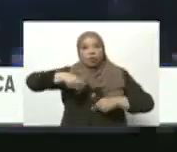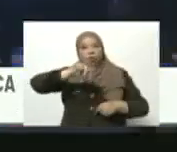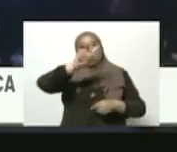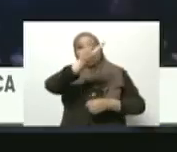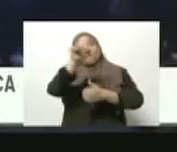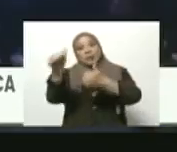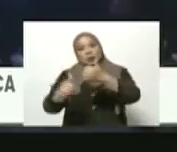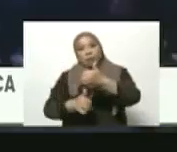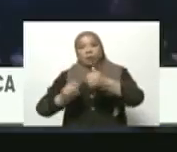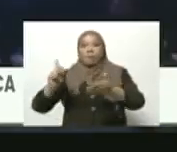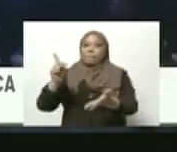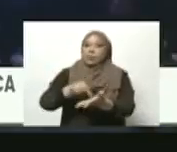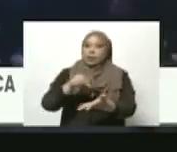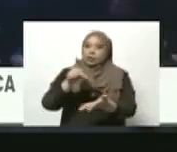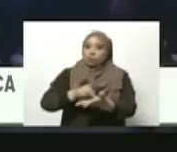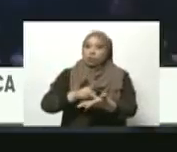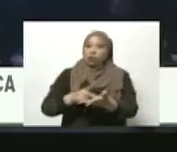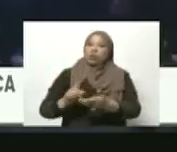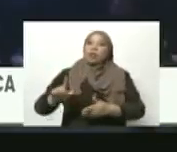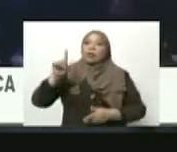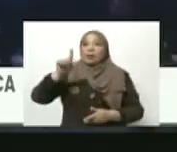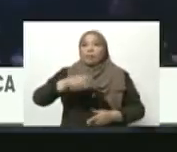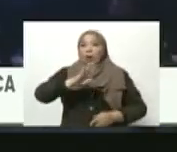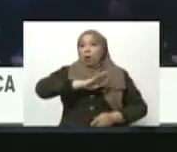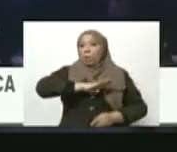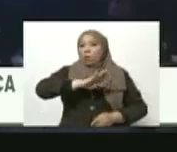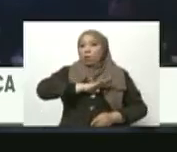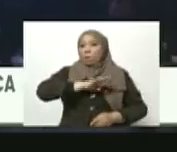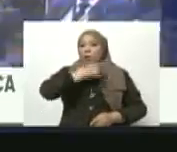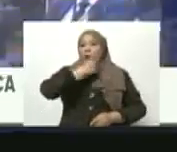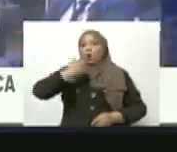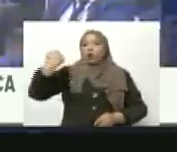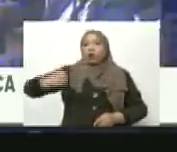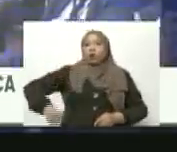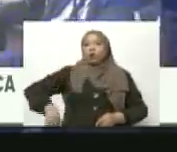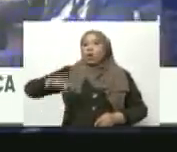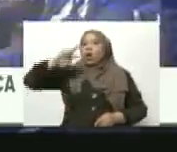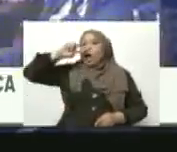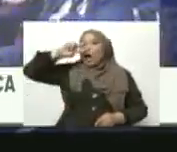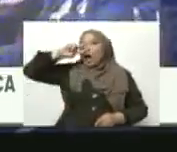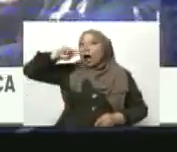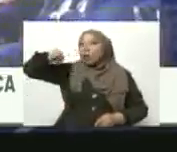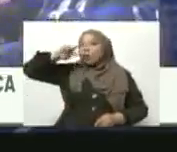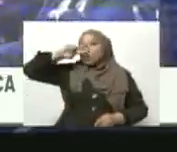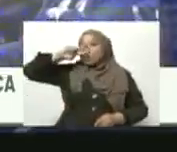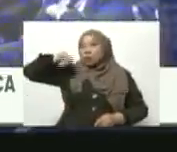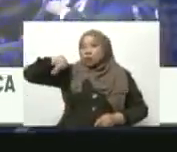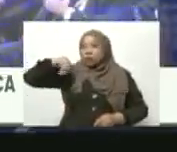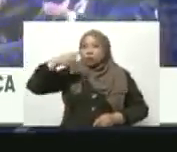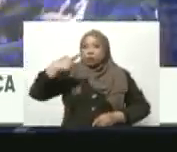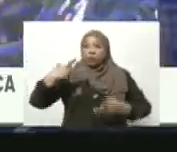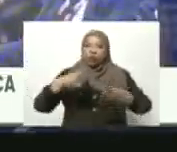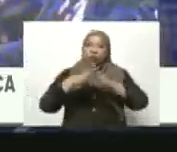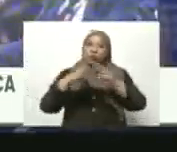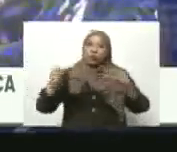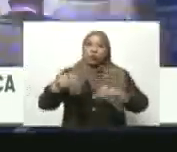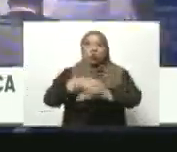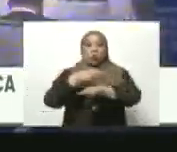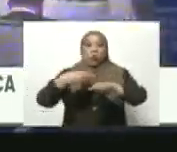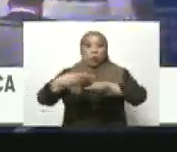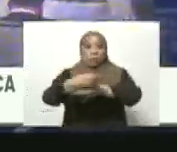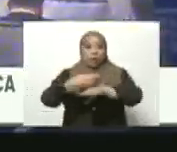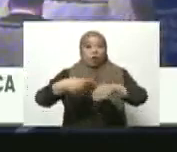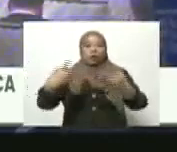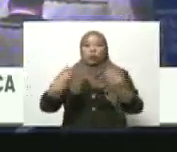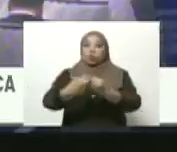propio presidente de la federación de rusia vladimir putin su canciller sérguei lávrov y todo el equipo de gobierno por al